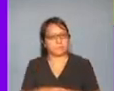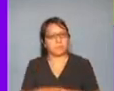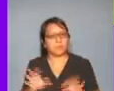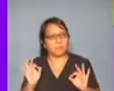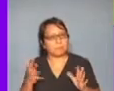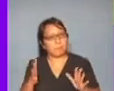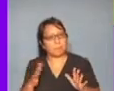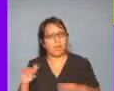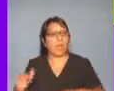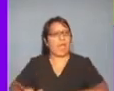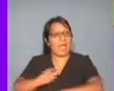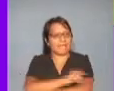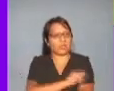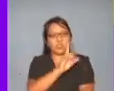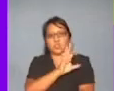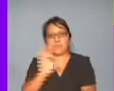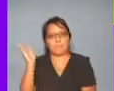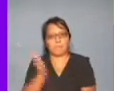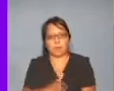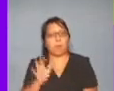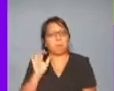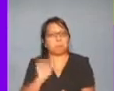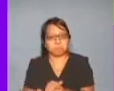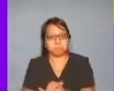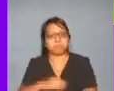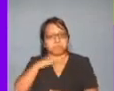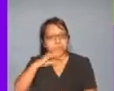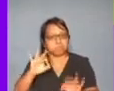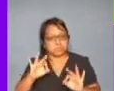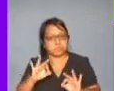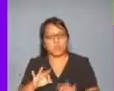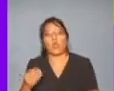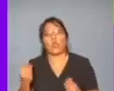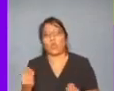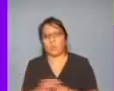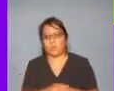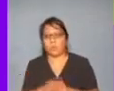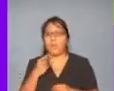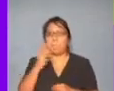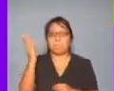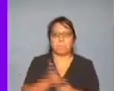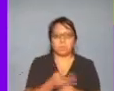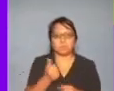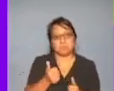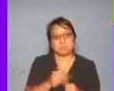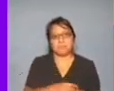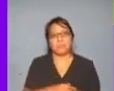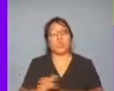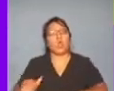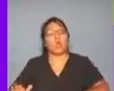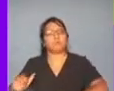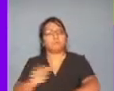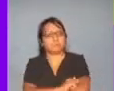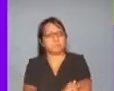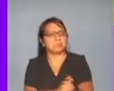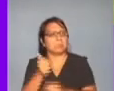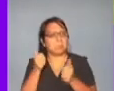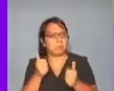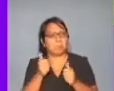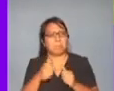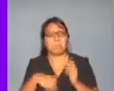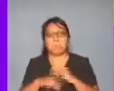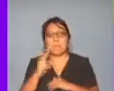un 100%, hubo alta demanda, se viene manteniendo un buen porcentaje. Los vuelos siguen teniendo una muy buena ocupación, arriba